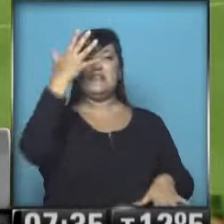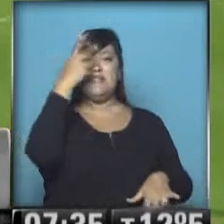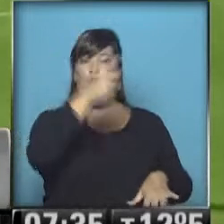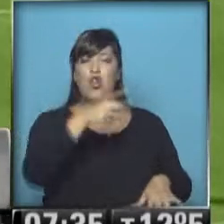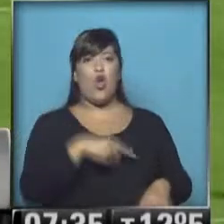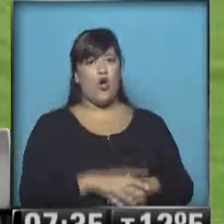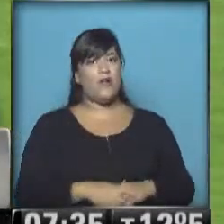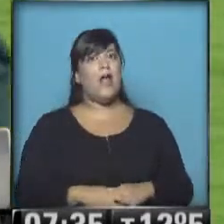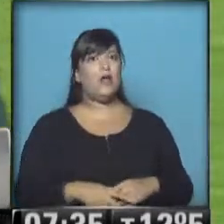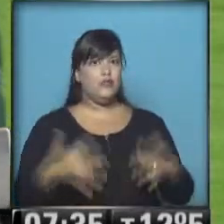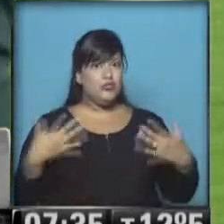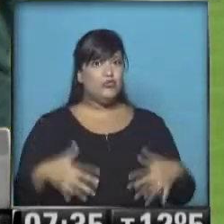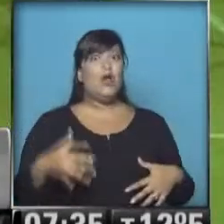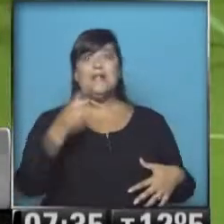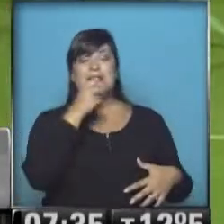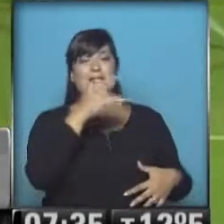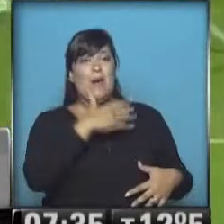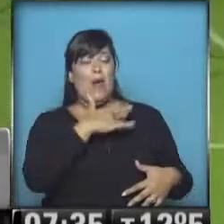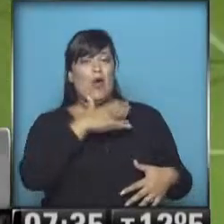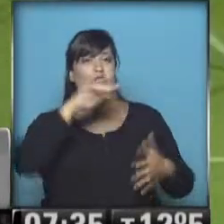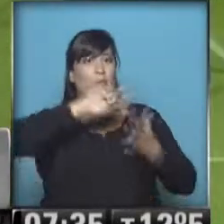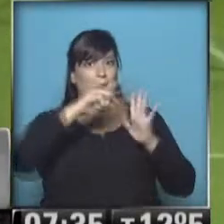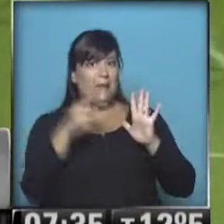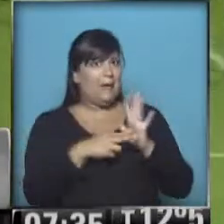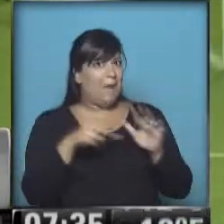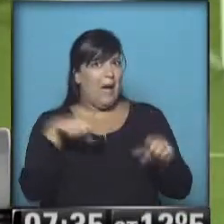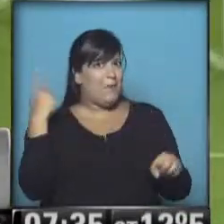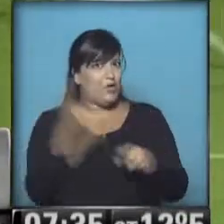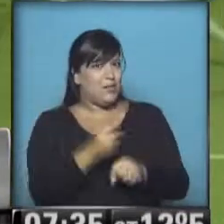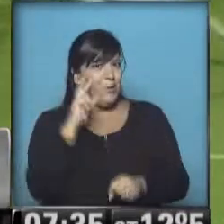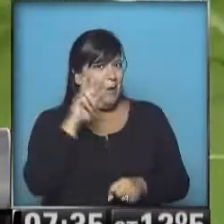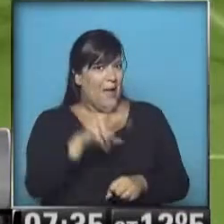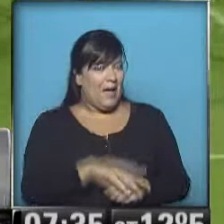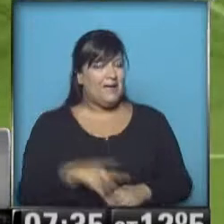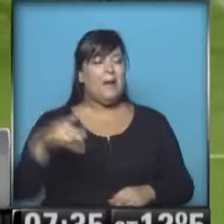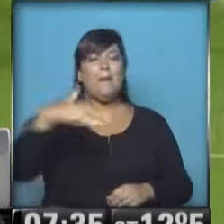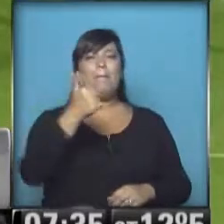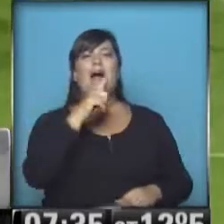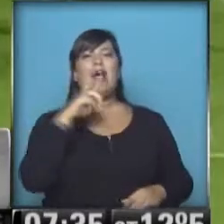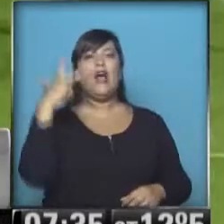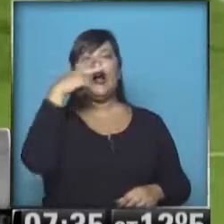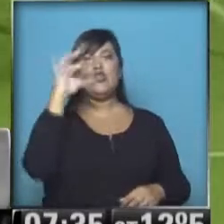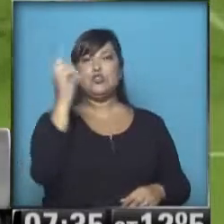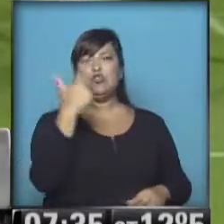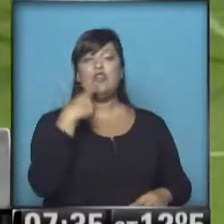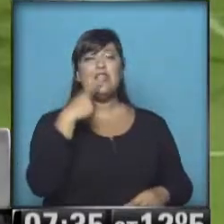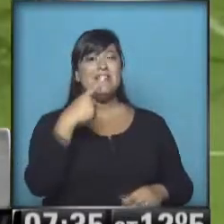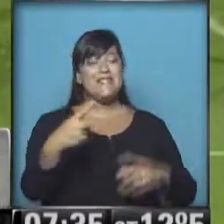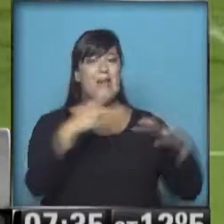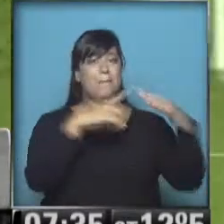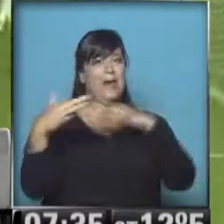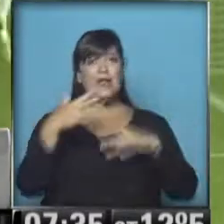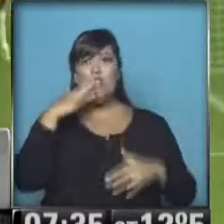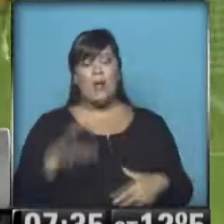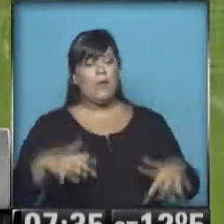apto para cardíaco. Después, claro, uno de los goleadores del partido, Mauro Matos, iba a decir, fue un partido realmente